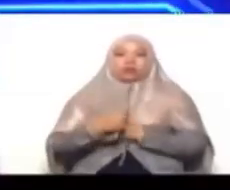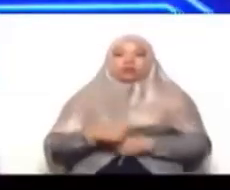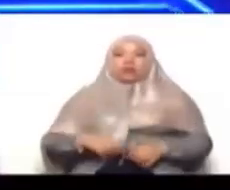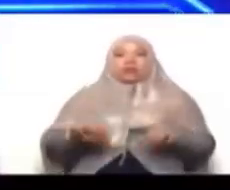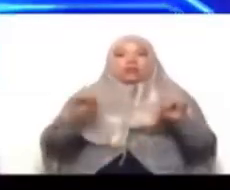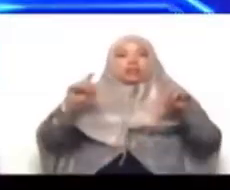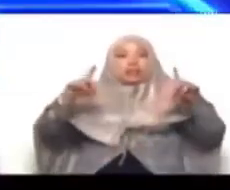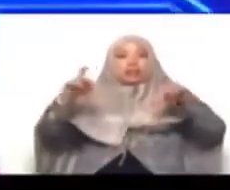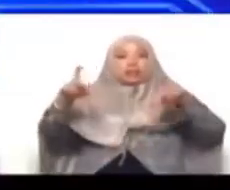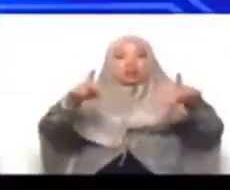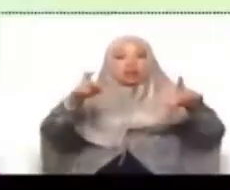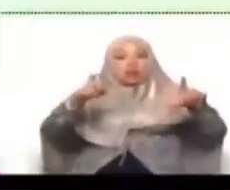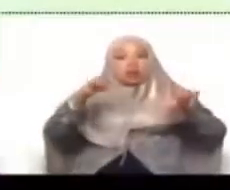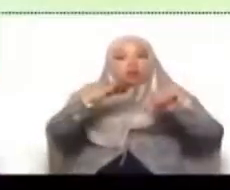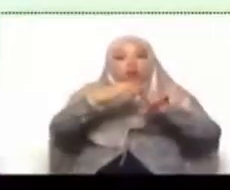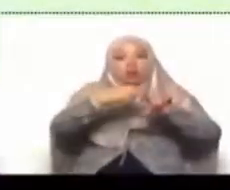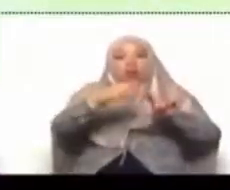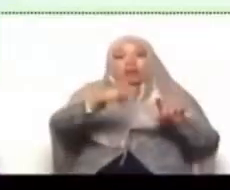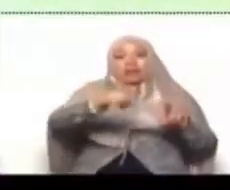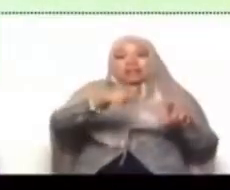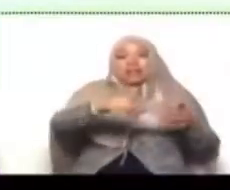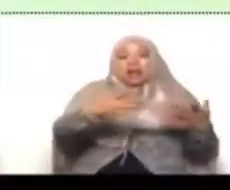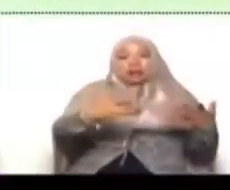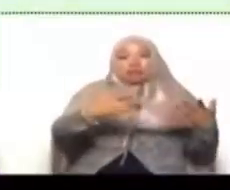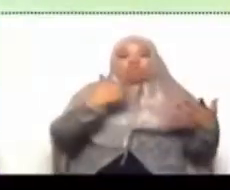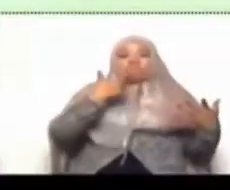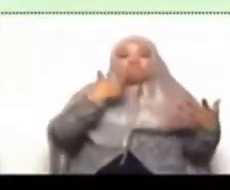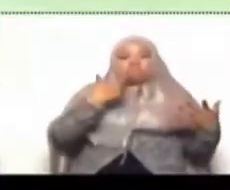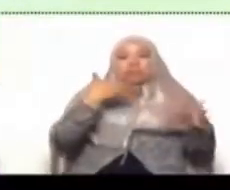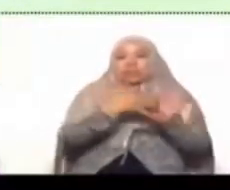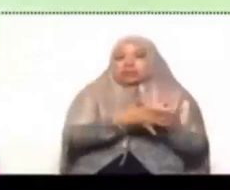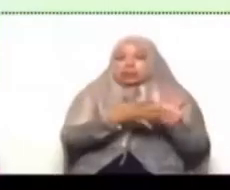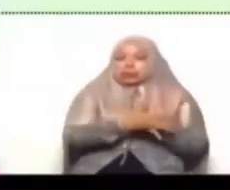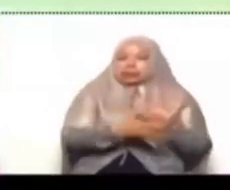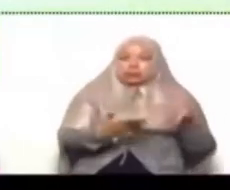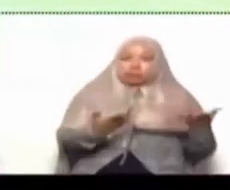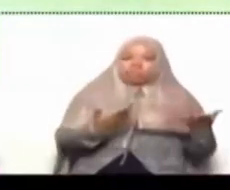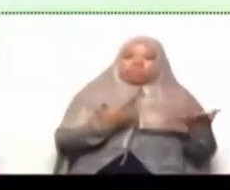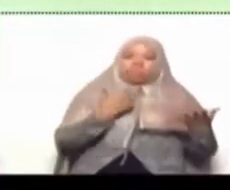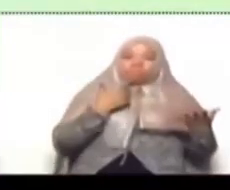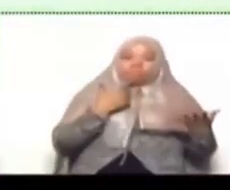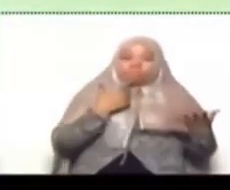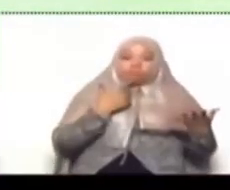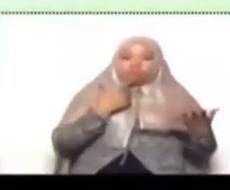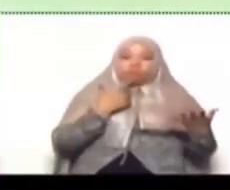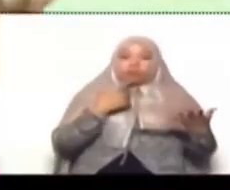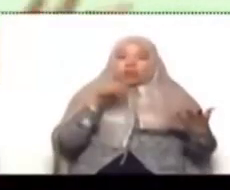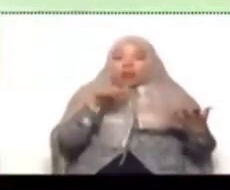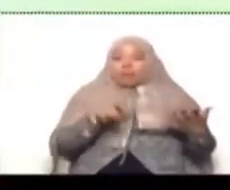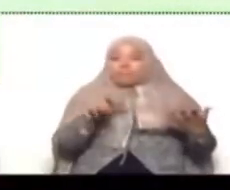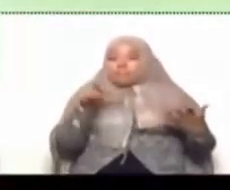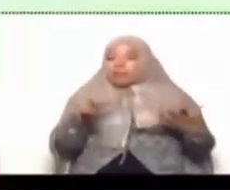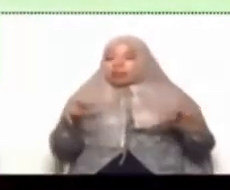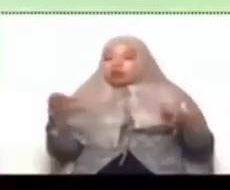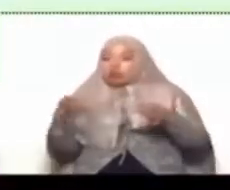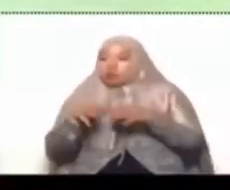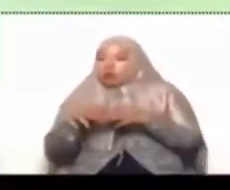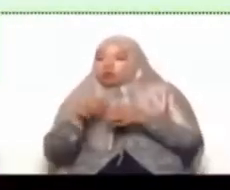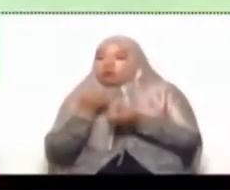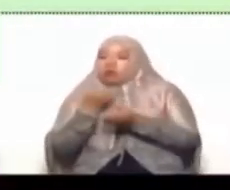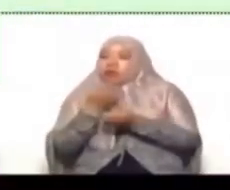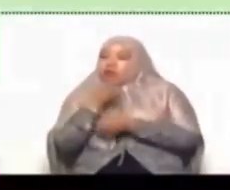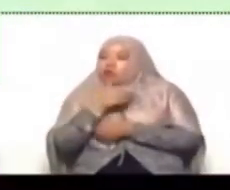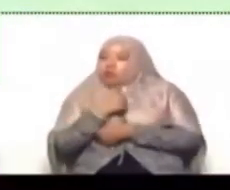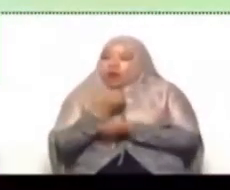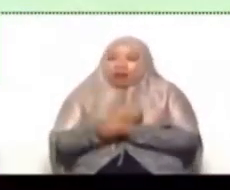del crimen necesario. El crimen necesario cometido precisamente por un pueblo indignado, por la gente